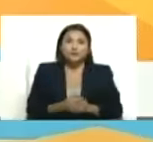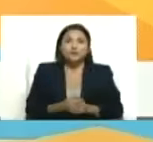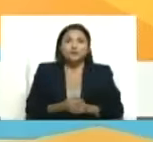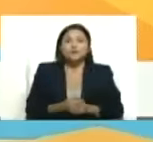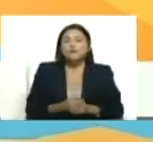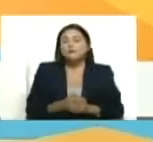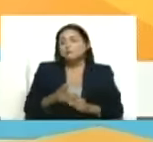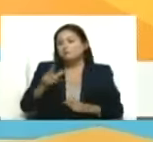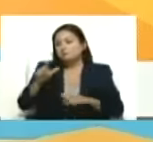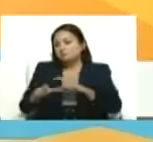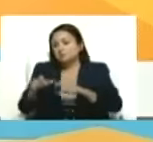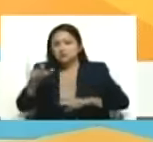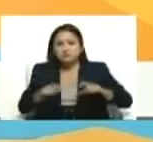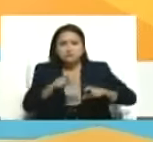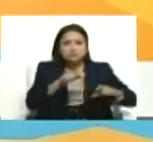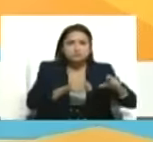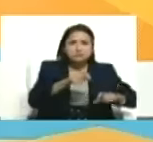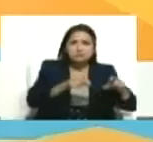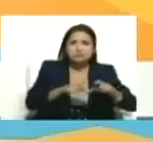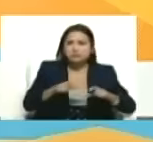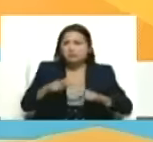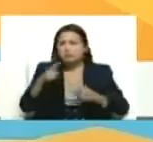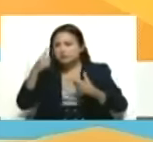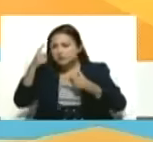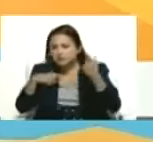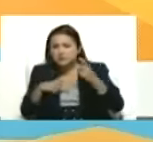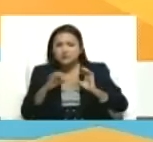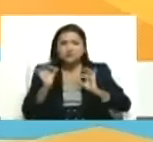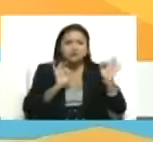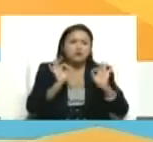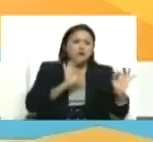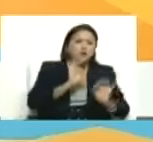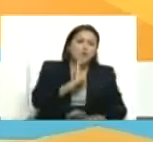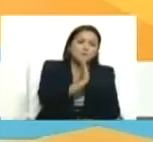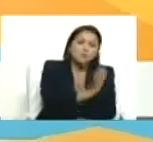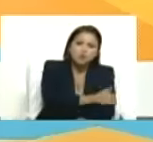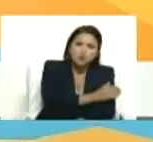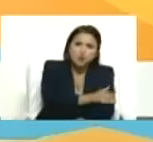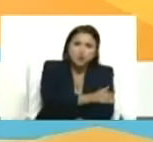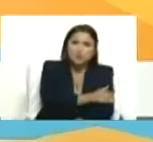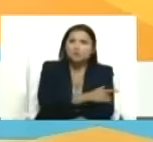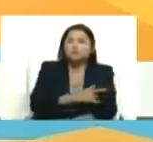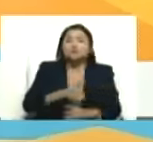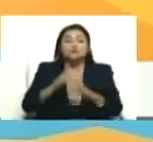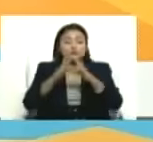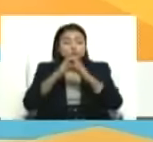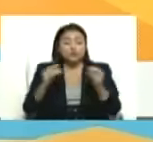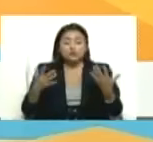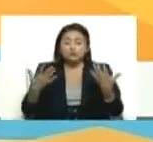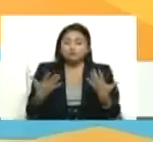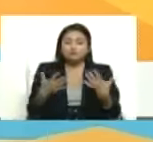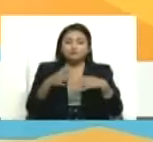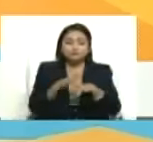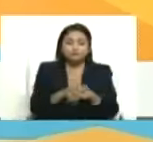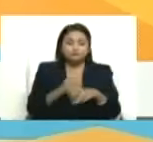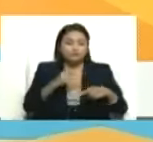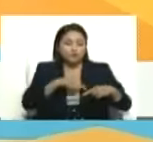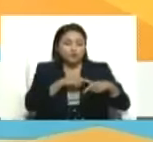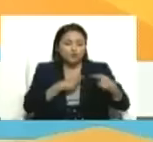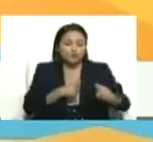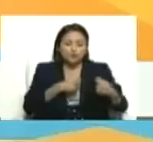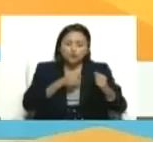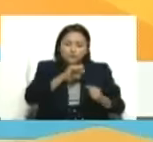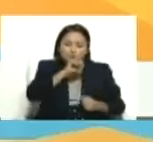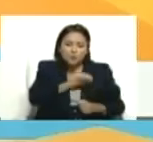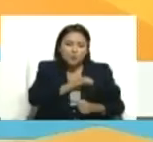diferentes de los que pensamos parecidos de lo que no pensamos parecido pero que sí tenemos en el lado izquierdo de nuestro pecho el mismo corazón